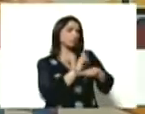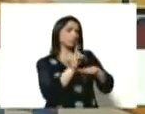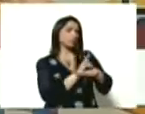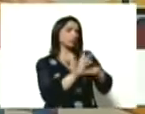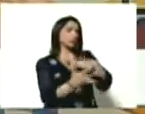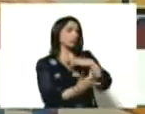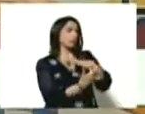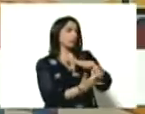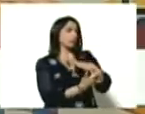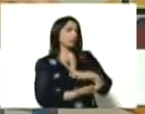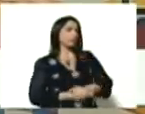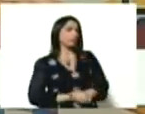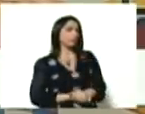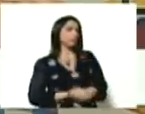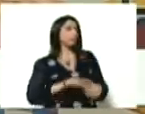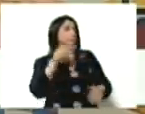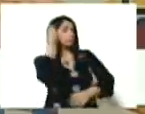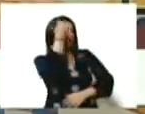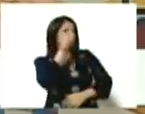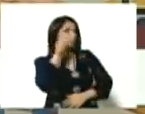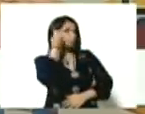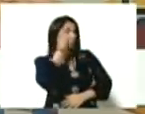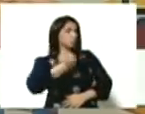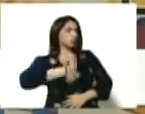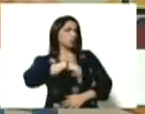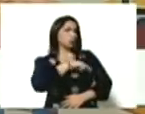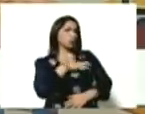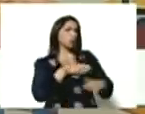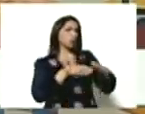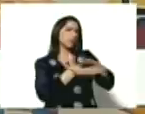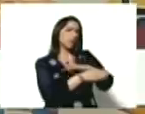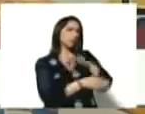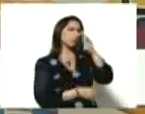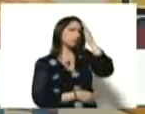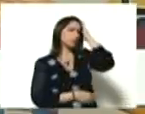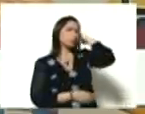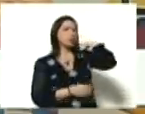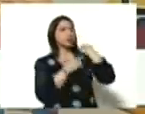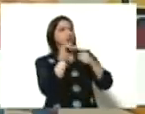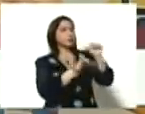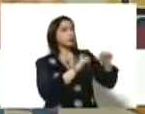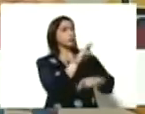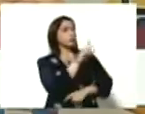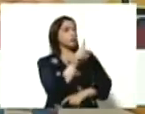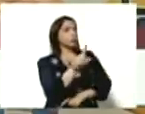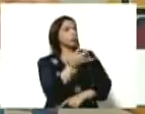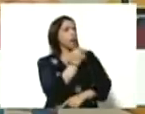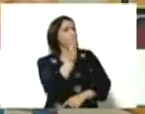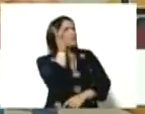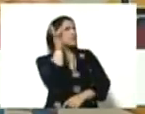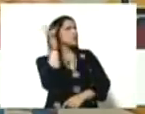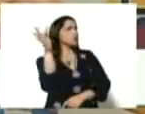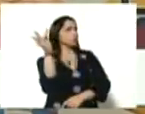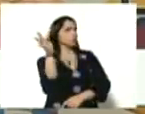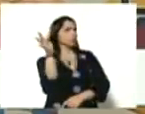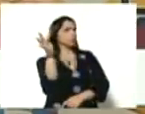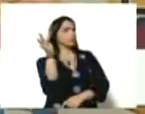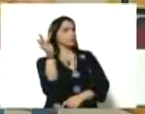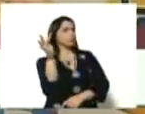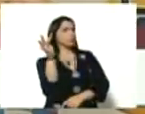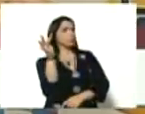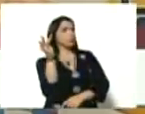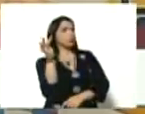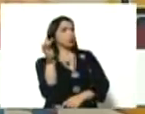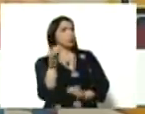tecnología, creo que estamos entrando en el siglo XXI. Hay filósofos como Alain